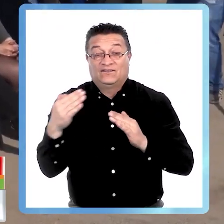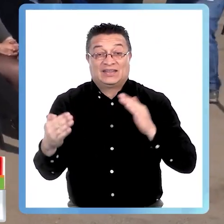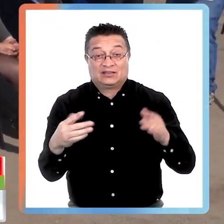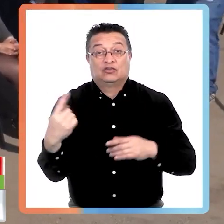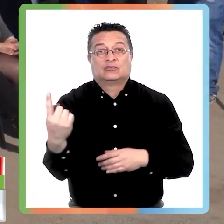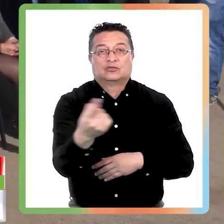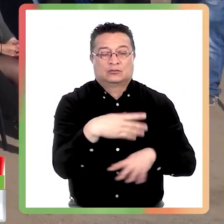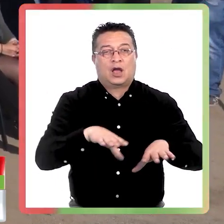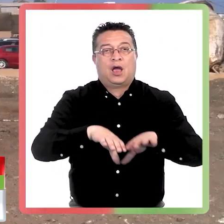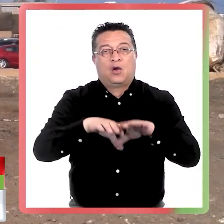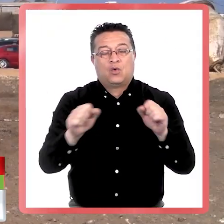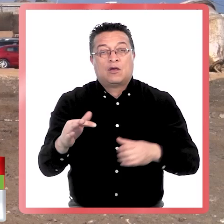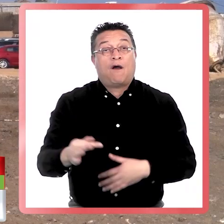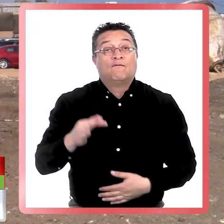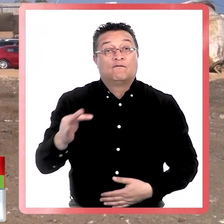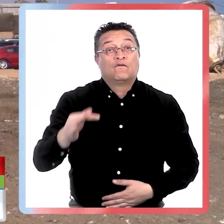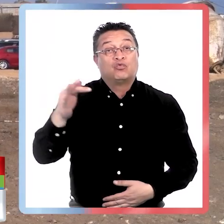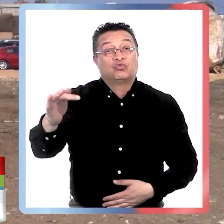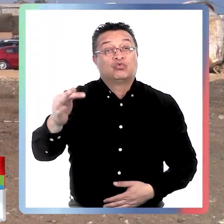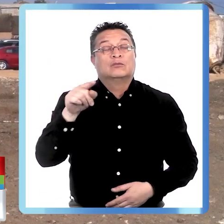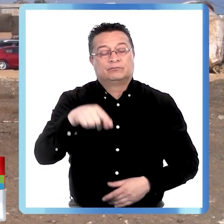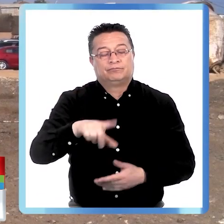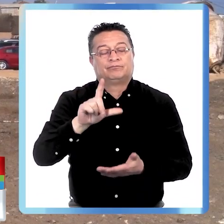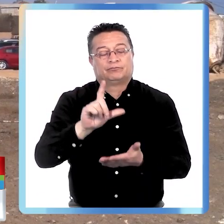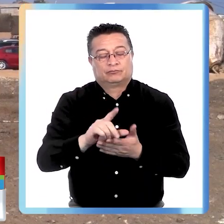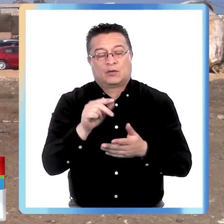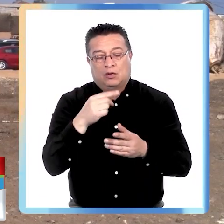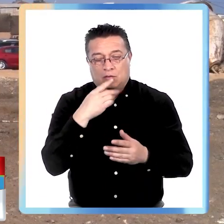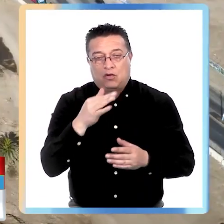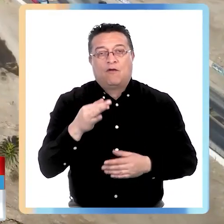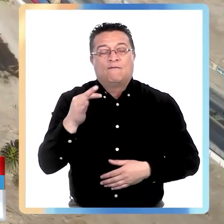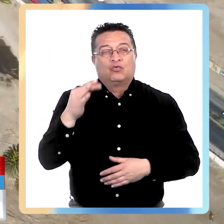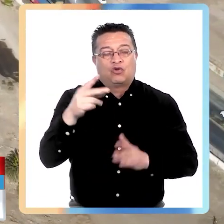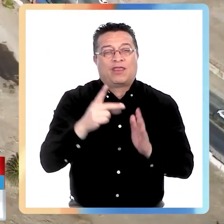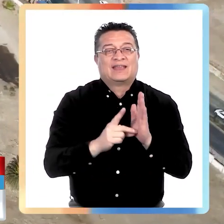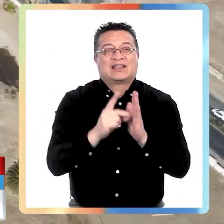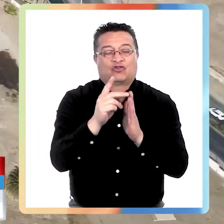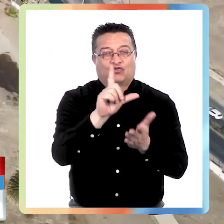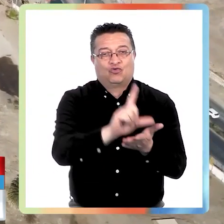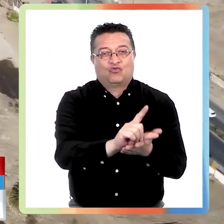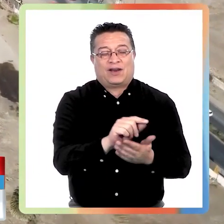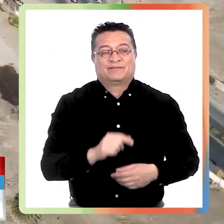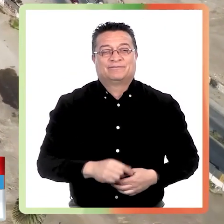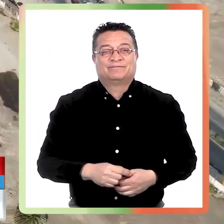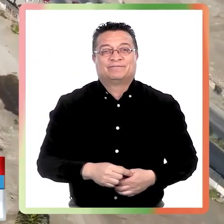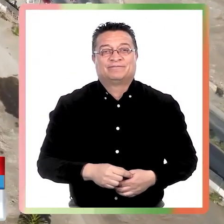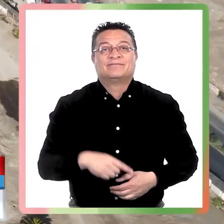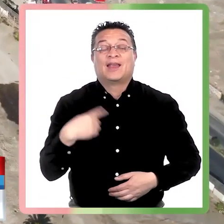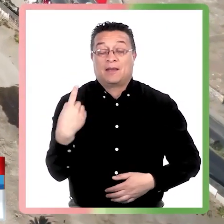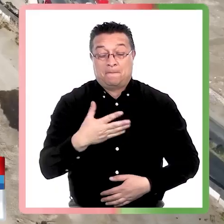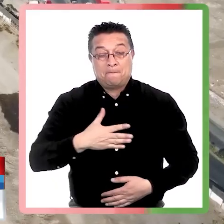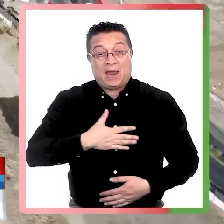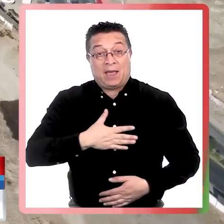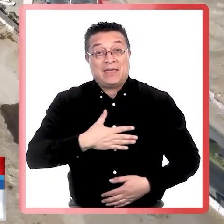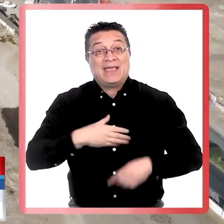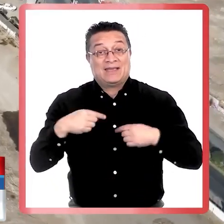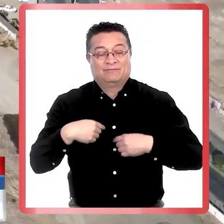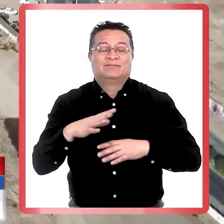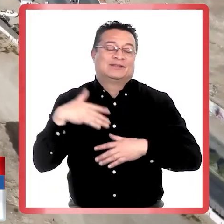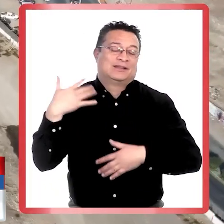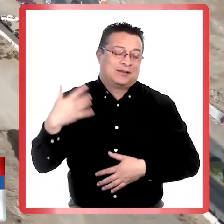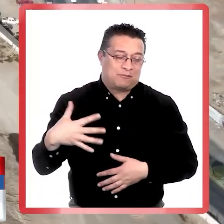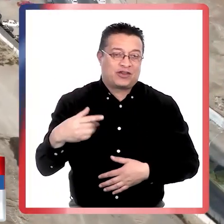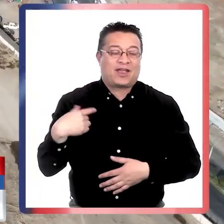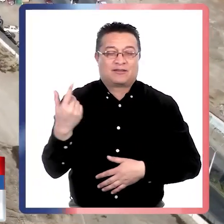celebraron este acuerdo, el cual en el futuro promete ser un punto de desarrollo para la zona. Esto para mí es un hito en